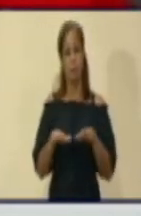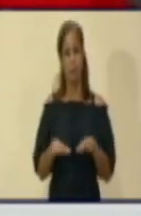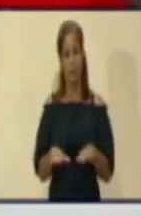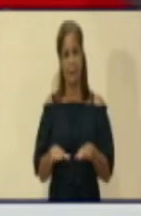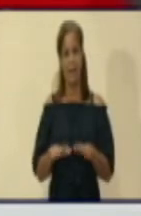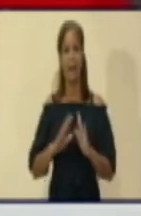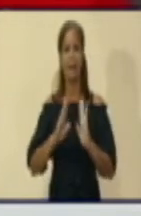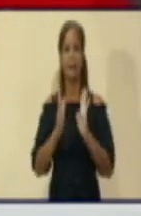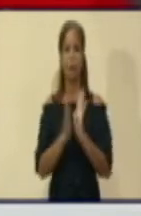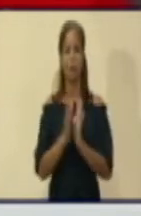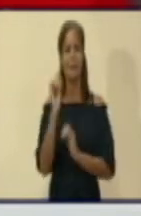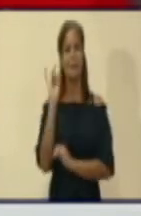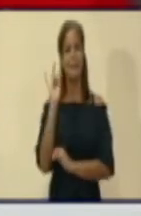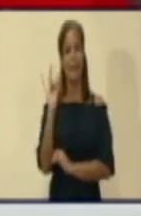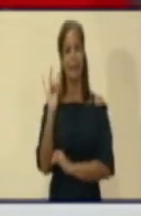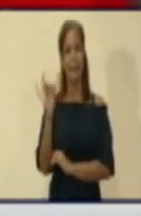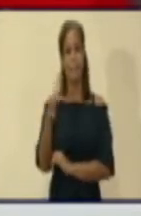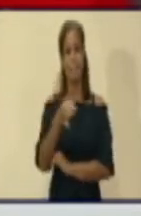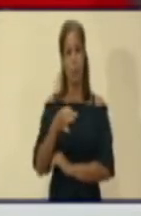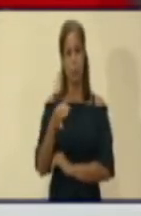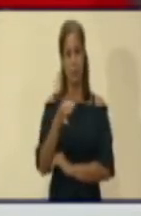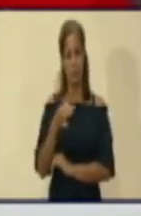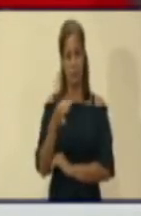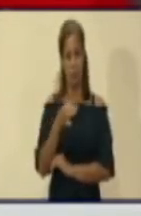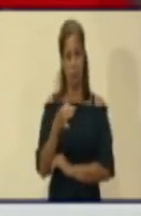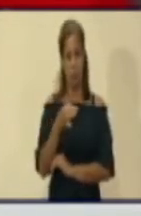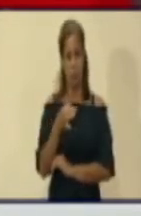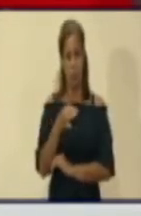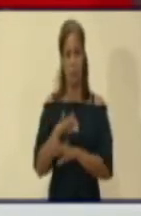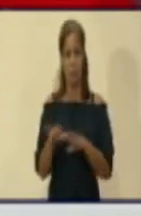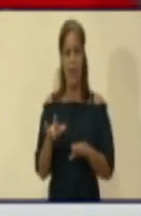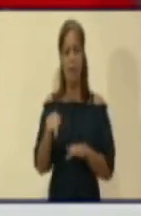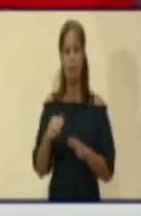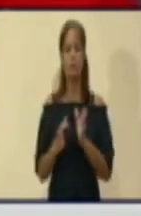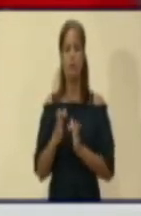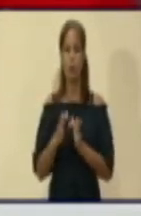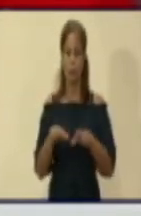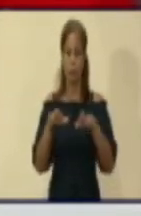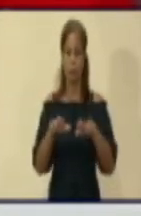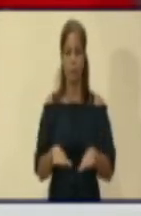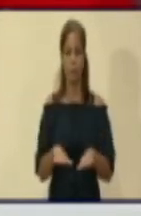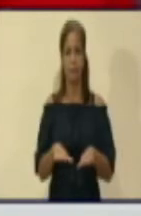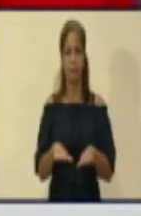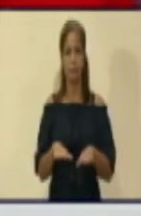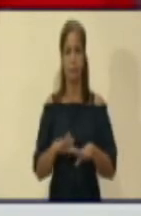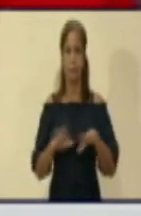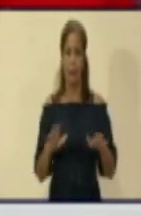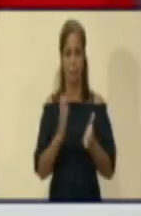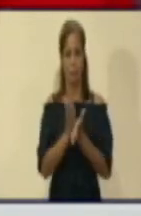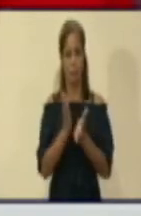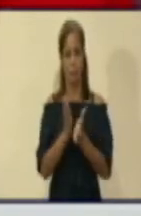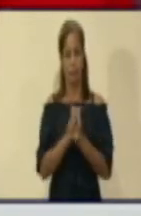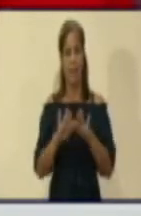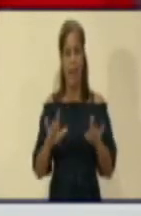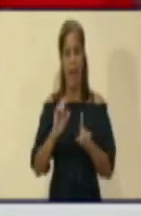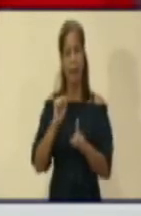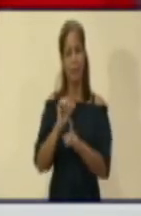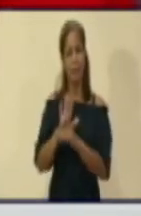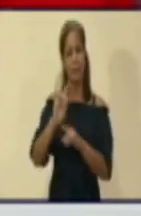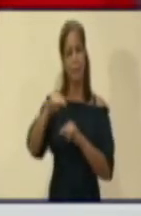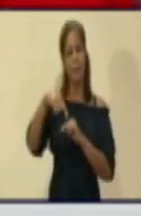en los 7 municipios de la provincia que estaban hasta el momento funcionando. Por lo tanto, los 13 municipios de la provincia de Granma a partir de mañana